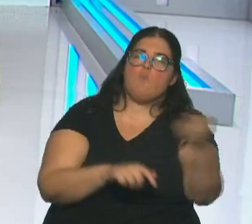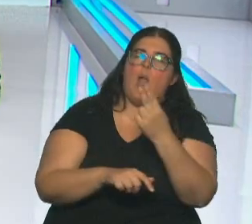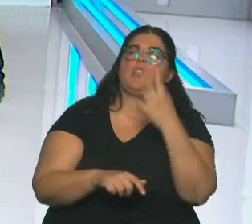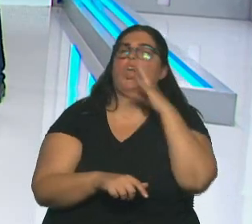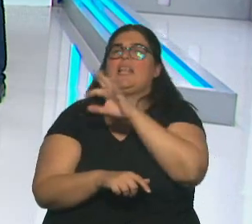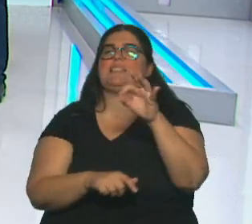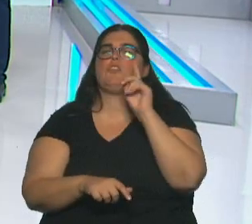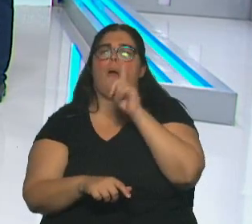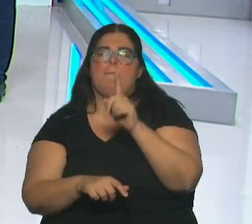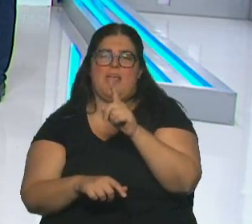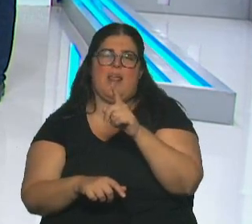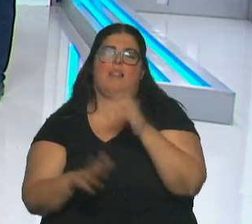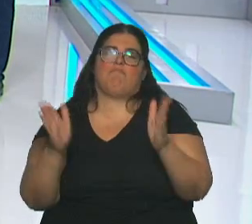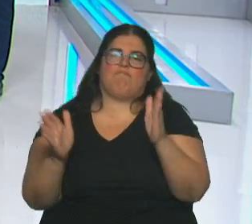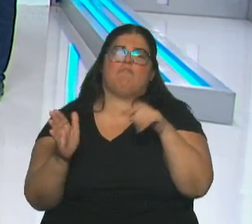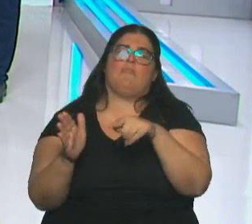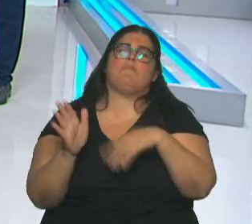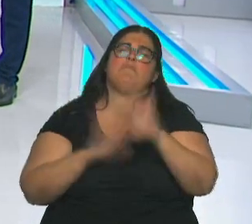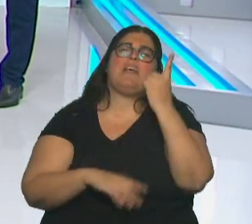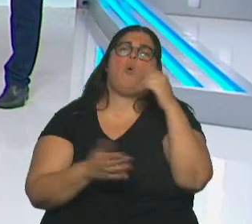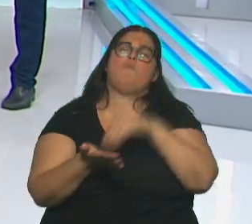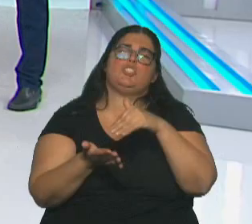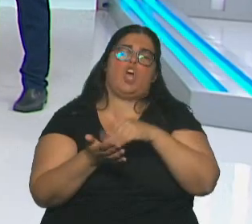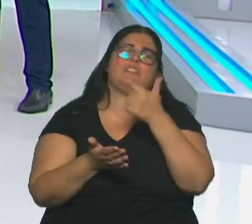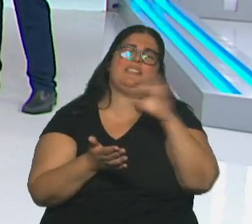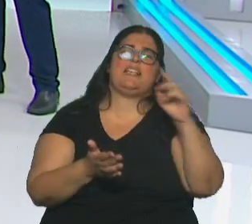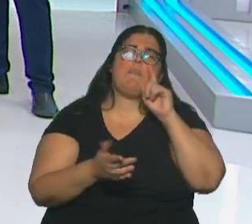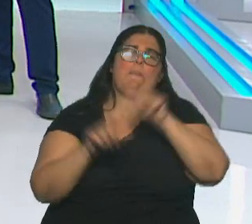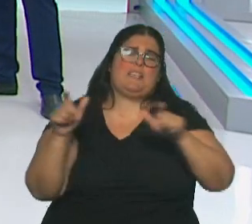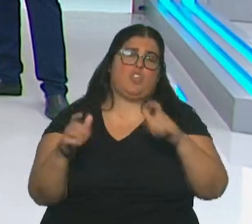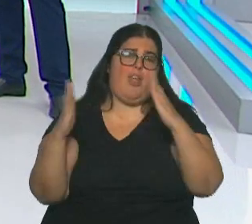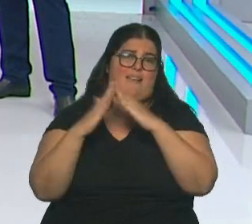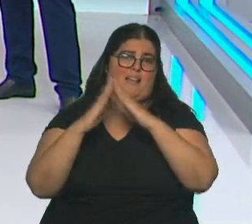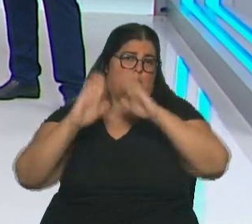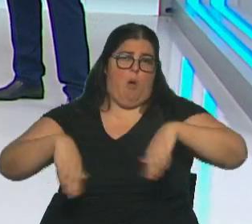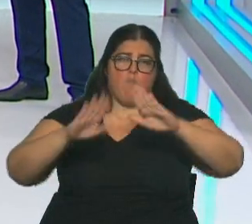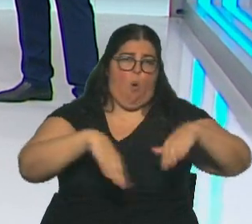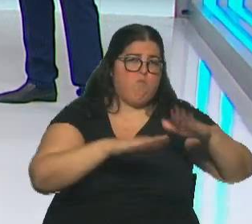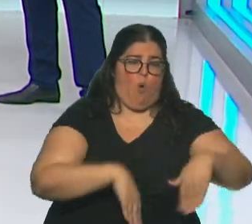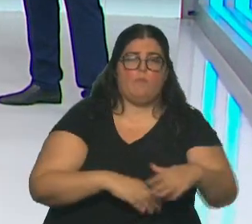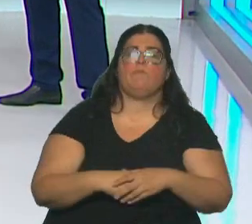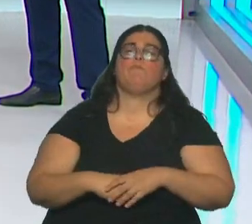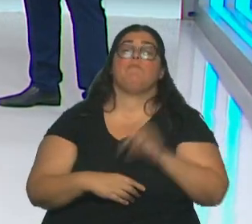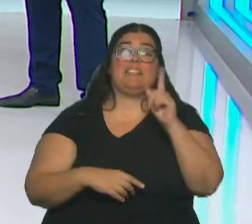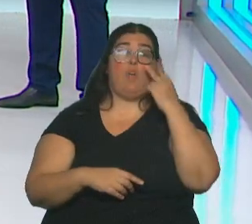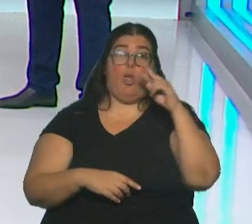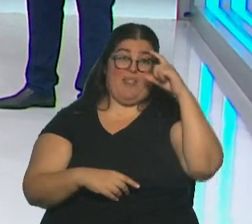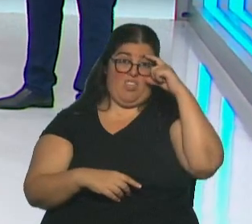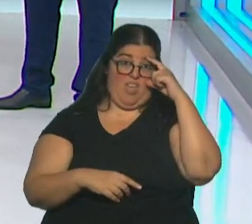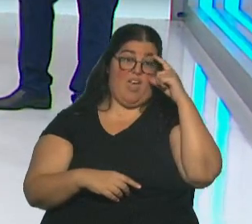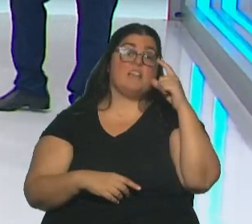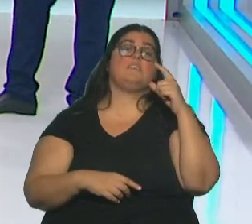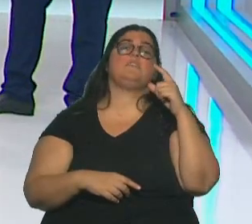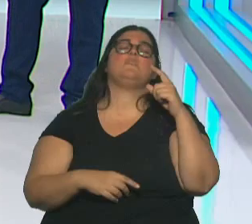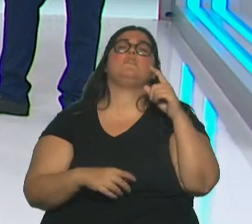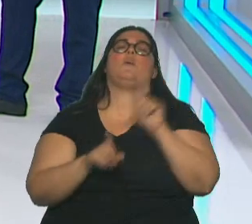300.000. Más de 1.600.000 personas se quedaron sin techo. En este mismo año 2010, un